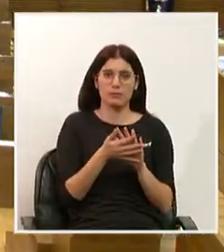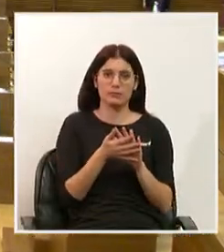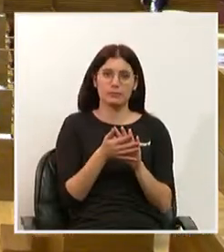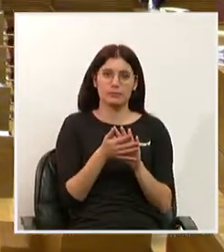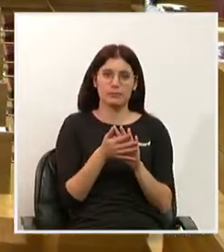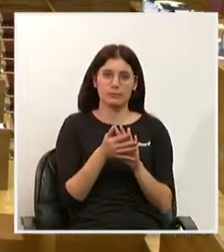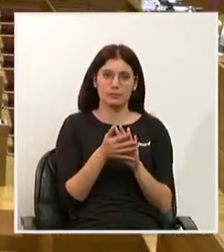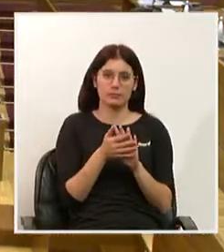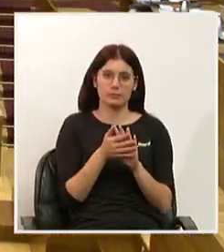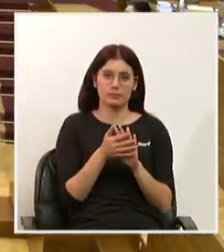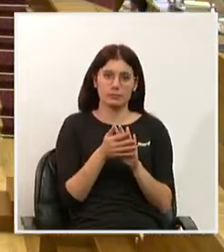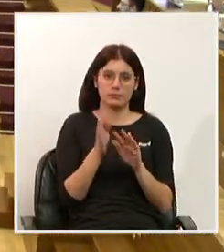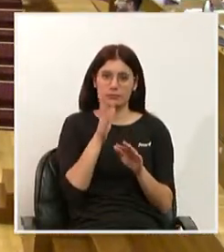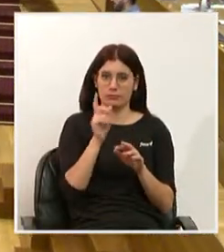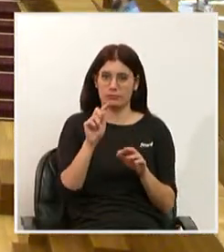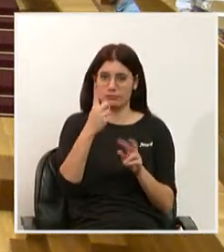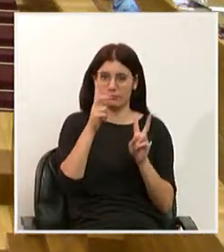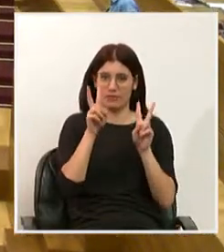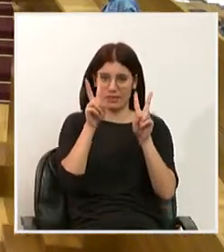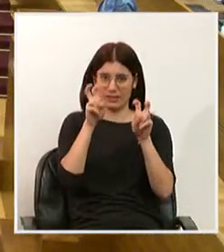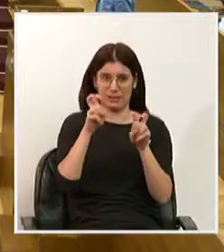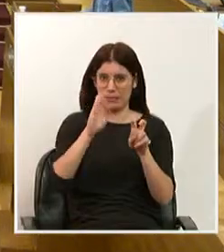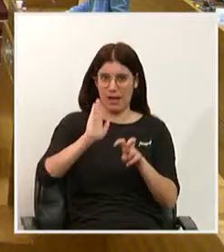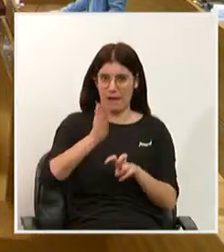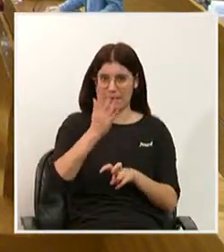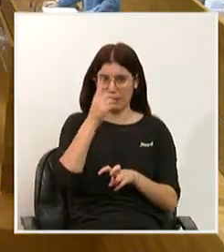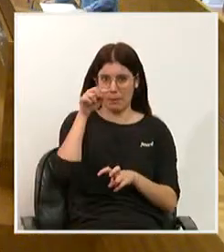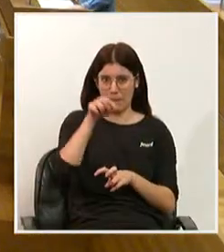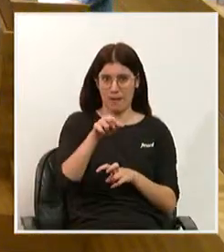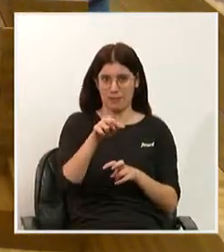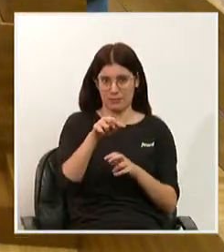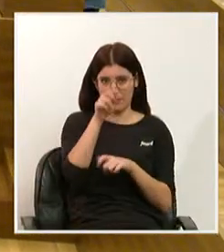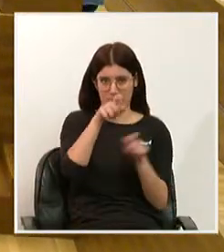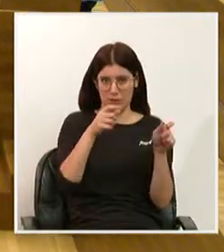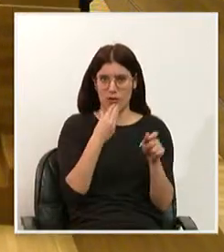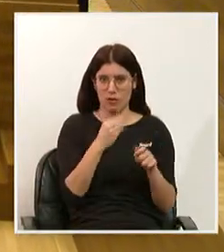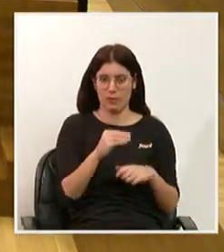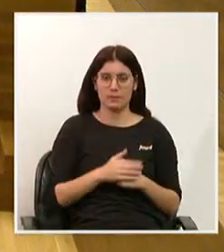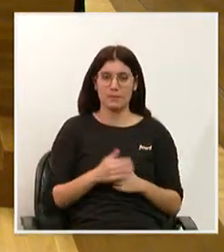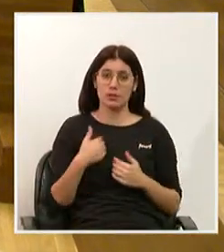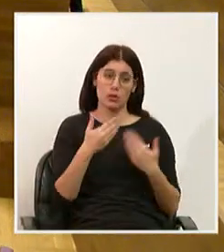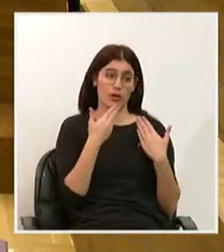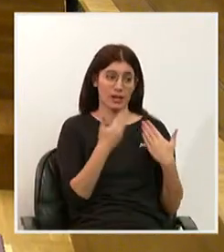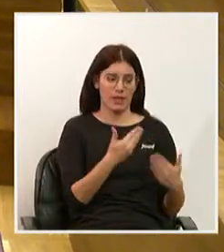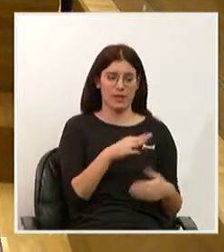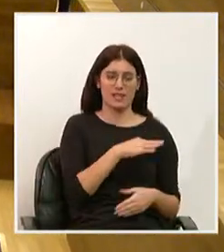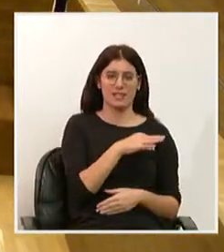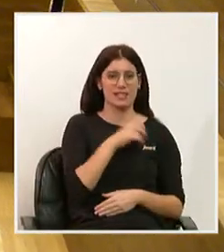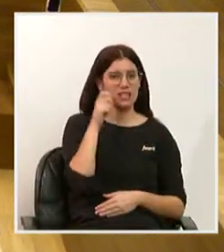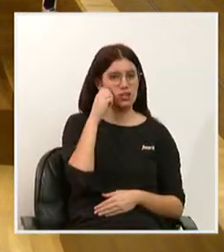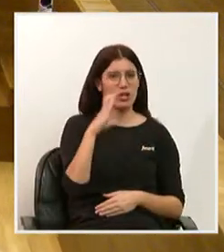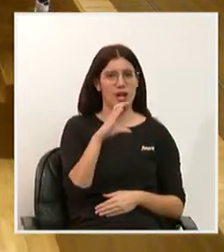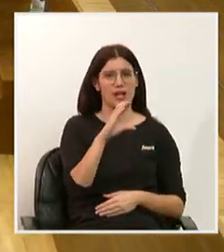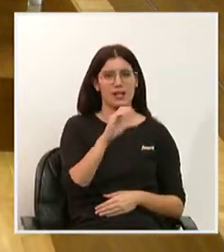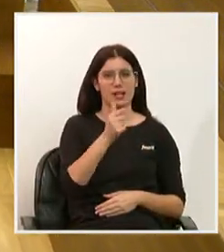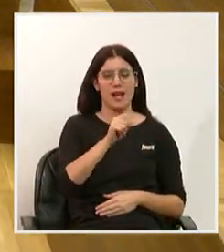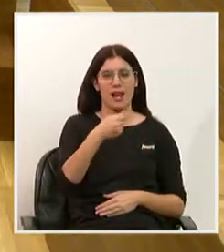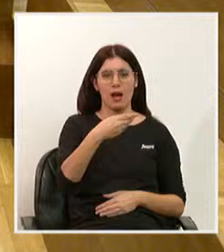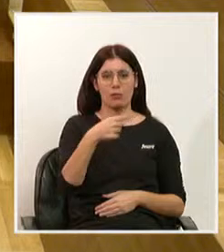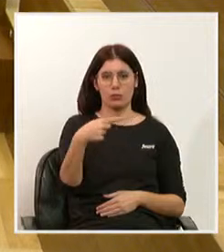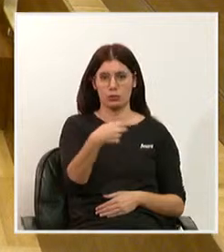primera cuesti que afecta a persones ag señ calab la